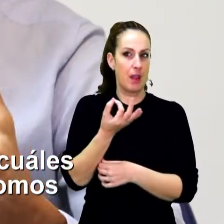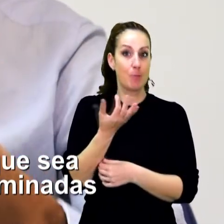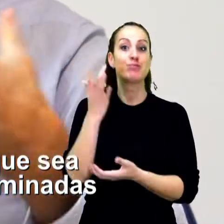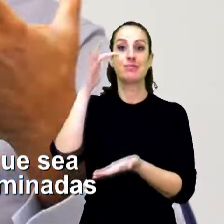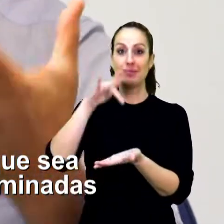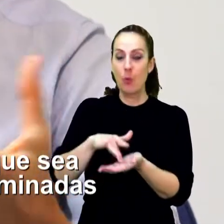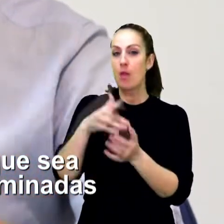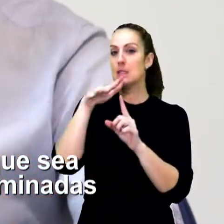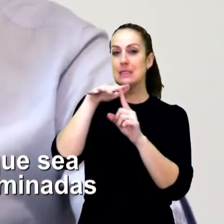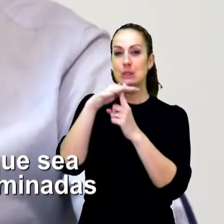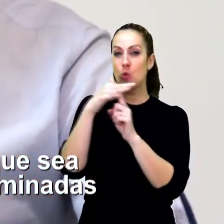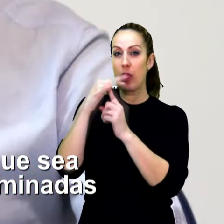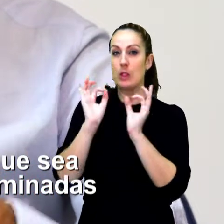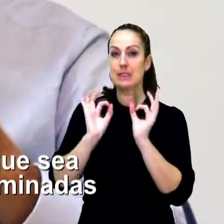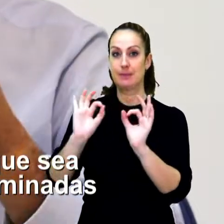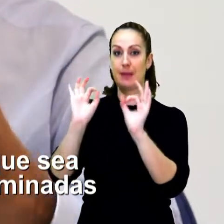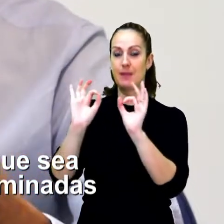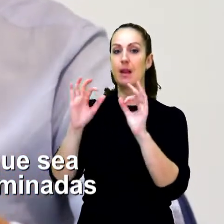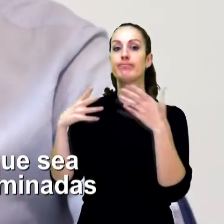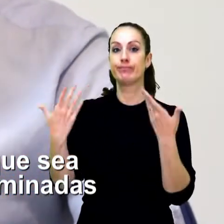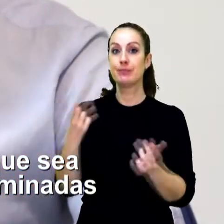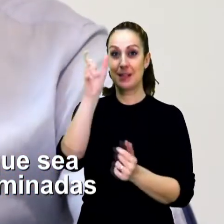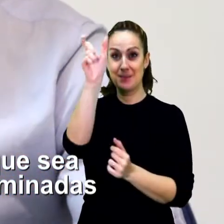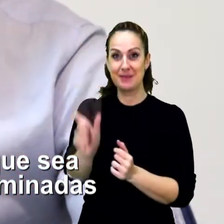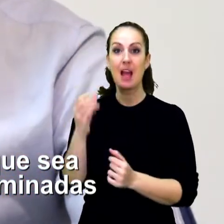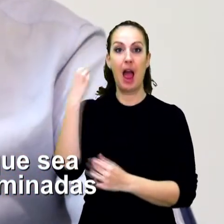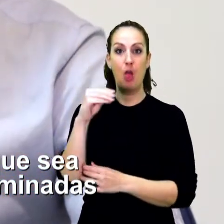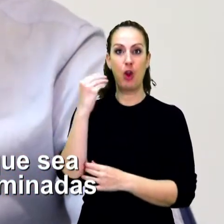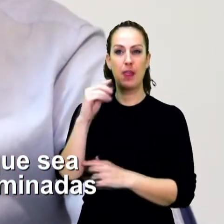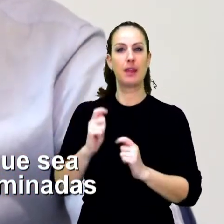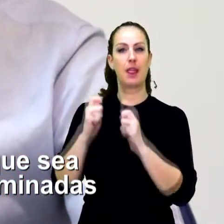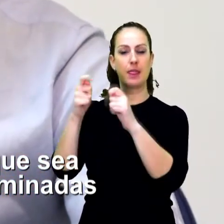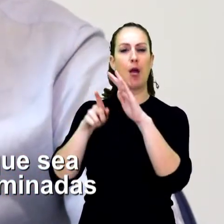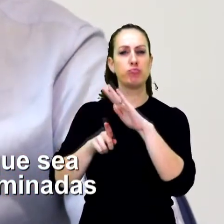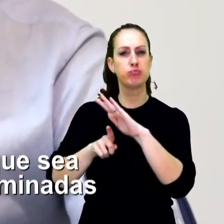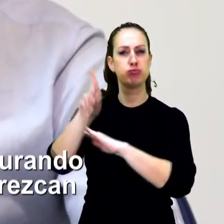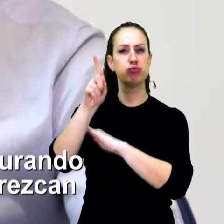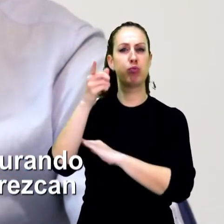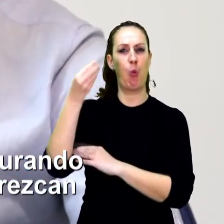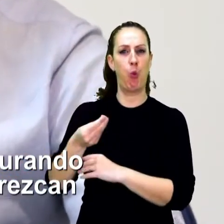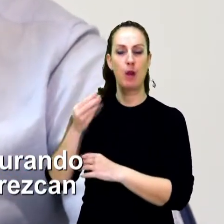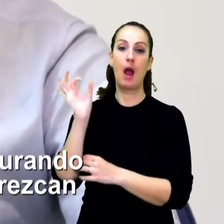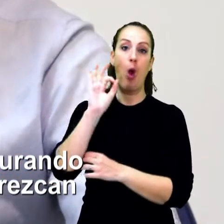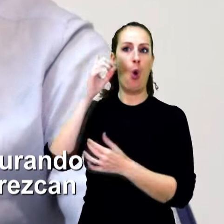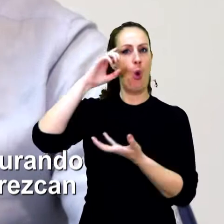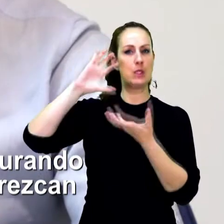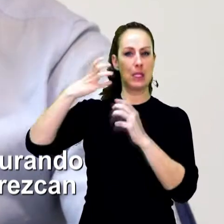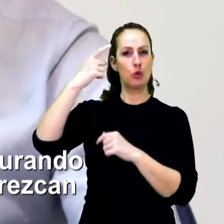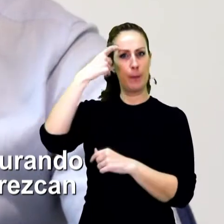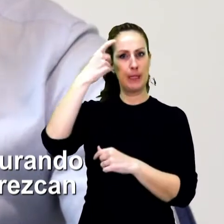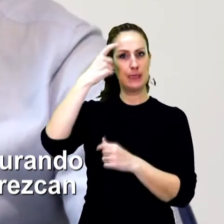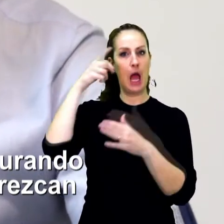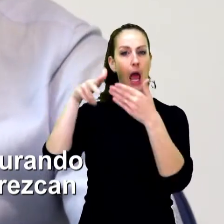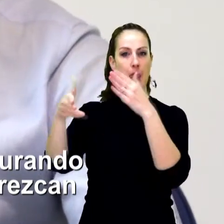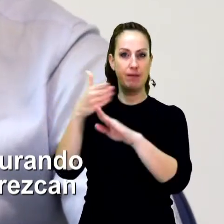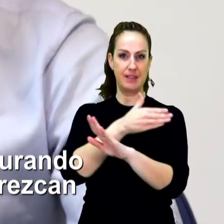eso somos capaces, de que la familia esté educada, que sea consciente de cómo puede actuar en determinadas situaciones, evidentemente estamos